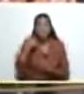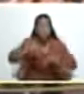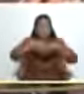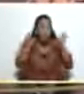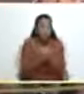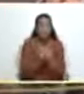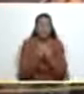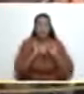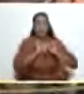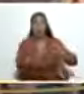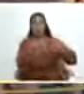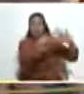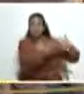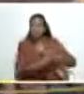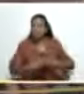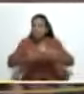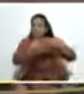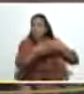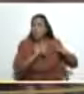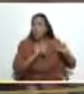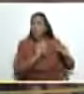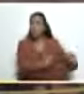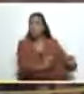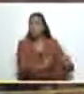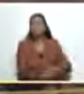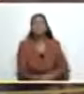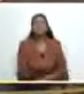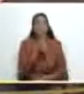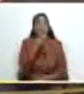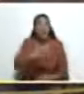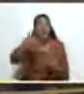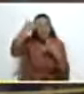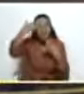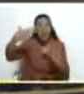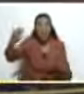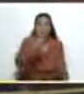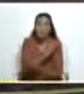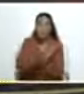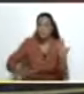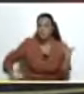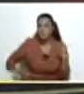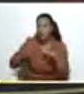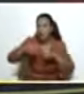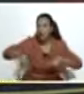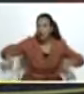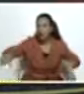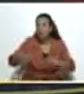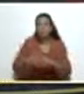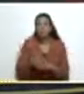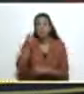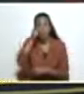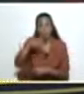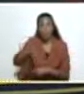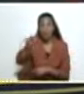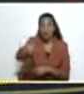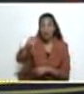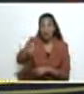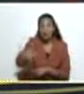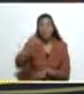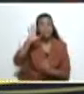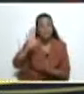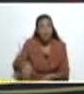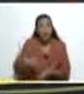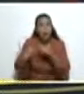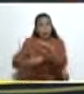contra el imperialismo. Qué bueno que nos saluda, compañero presidente. Y este pueblo, así como